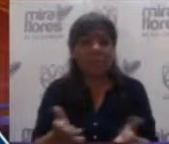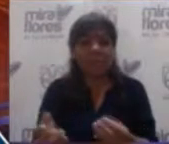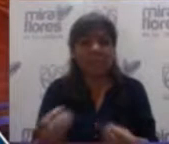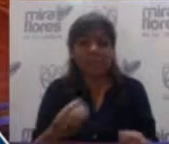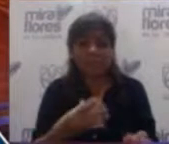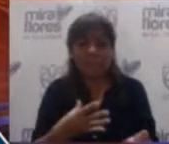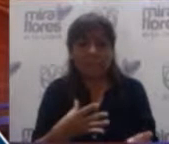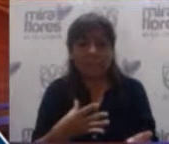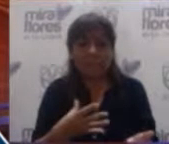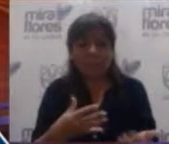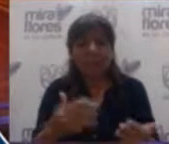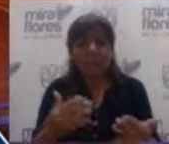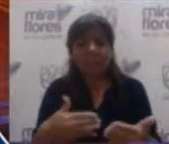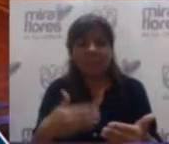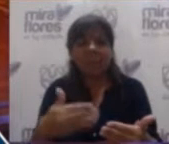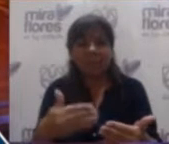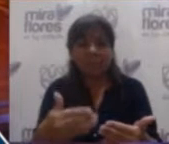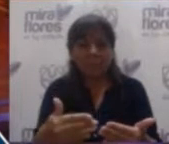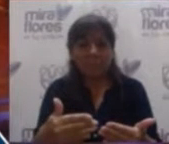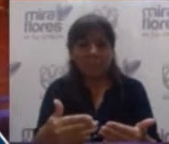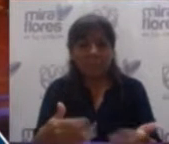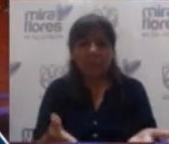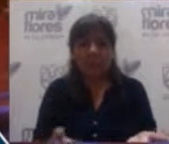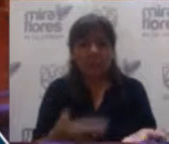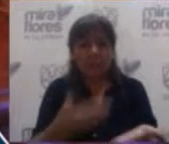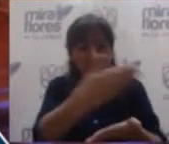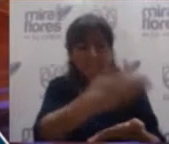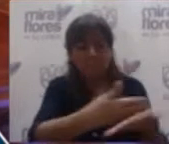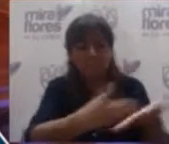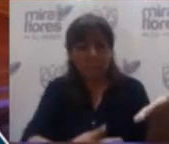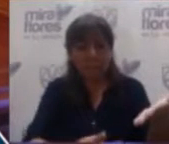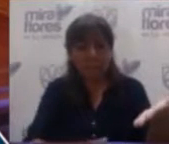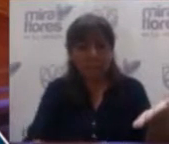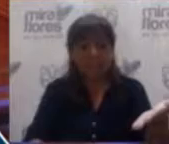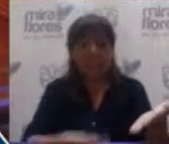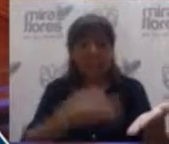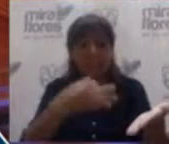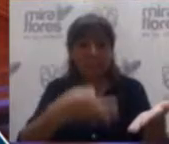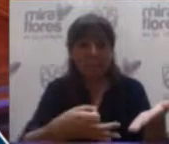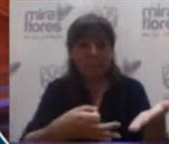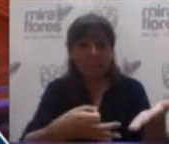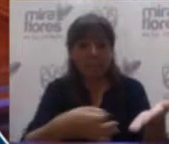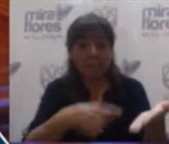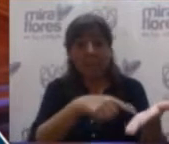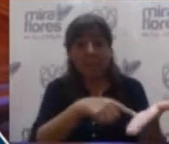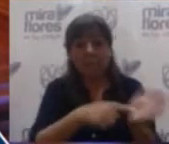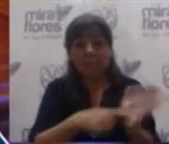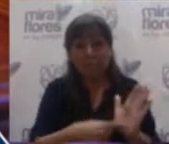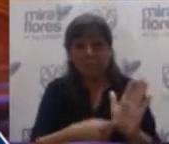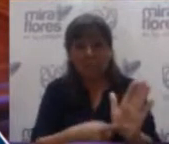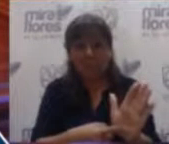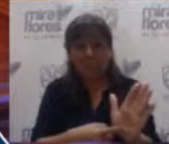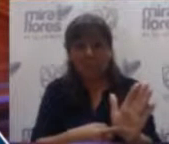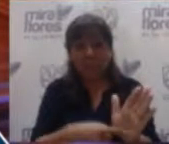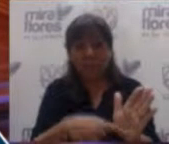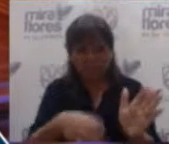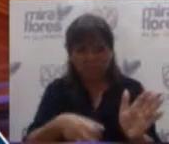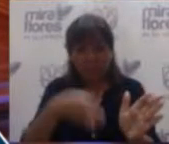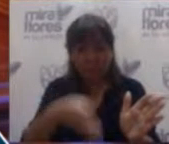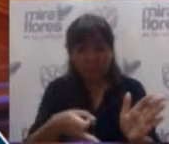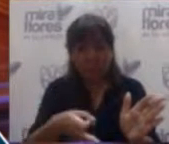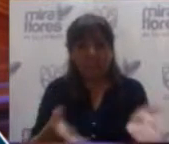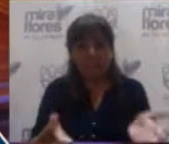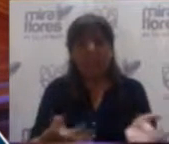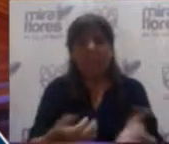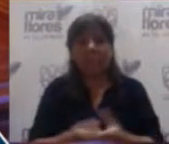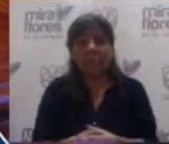sesión posterior del acta, para que el acta sea fidedigna, el acta refleje la realidad. Yo creo que hay un poquito